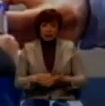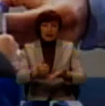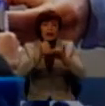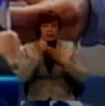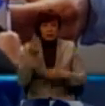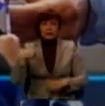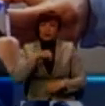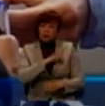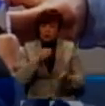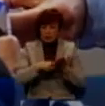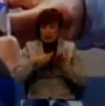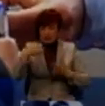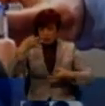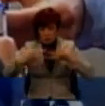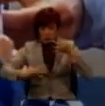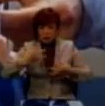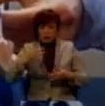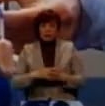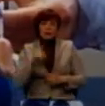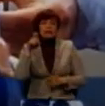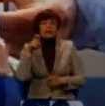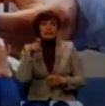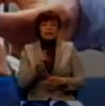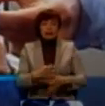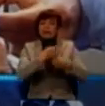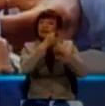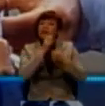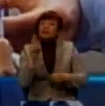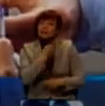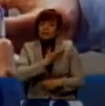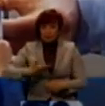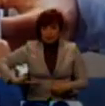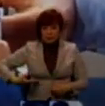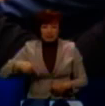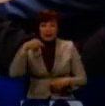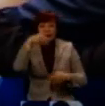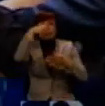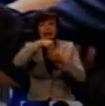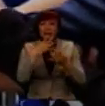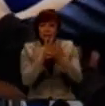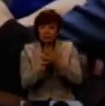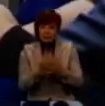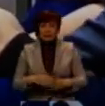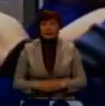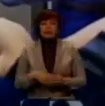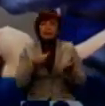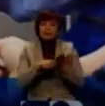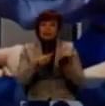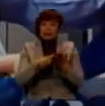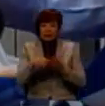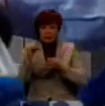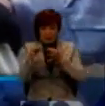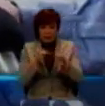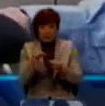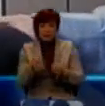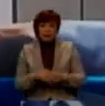Justicia a mantener condiciones de seguridad del vicepresidente en la cárcel 4. La ministra Alvarado dijo que para evitar